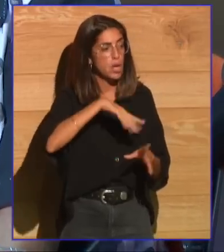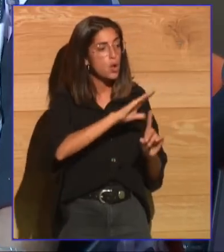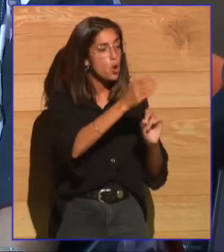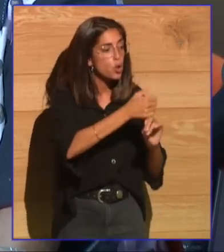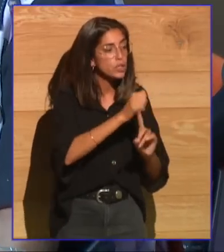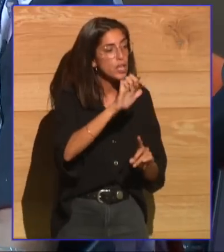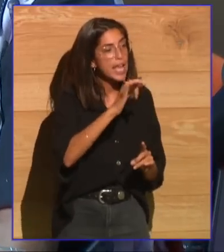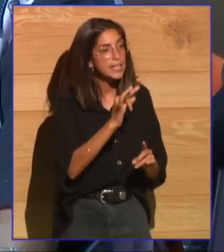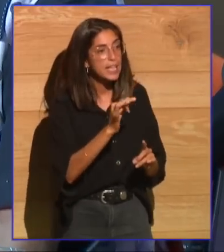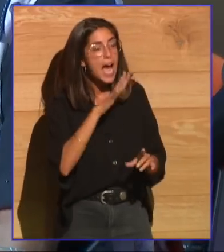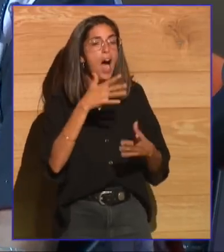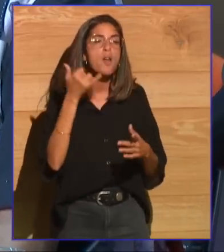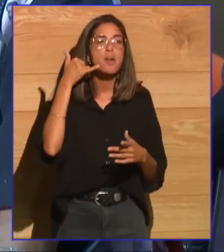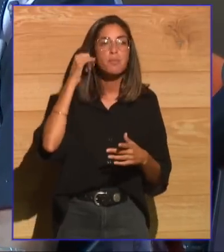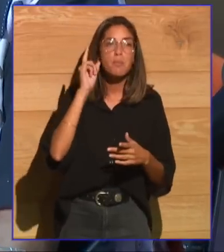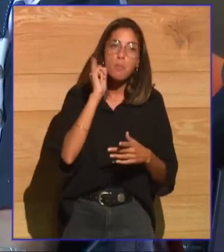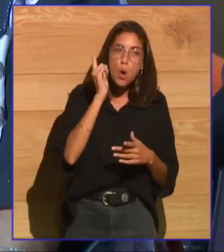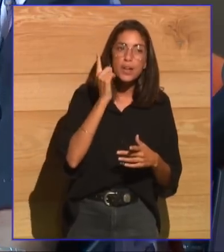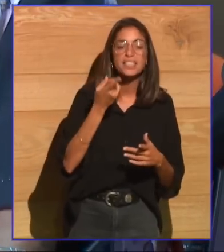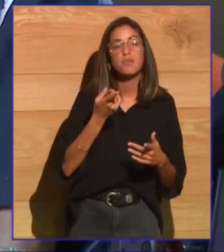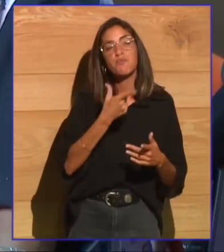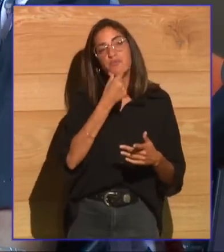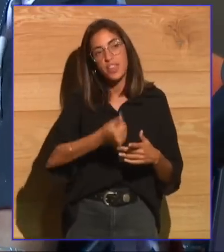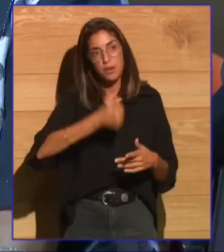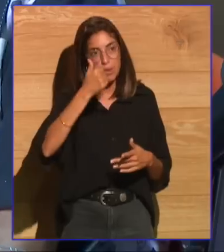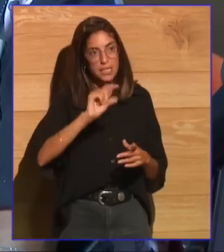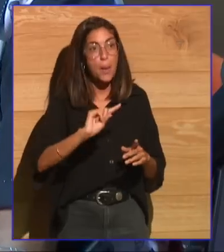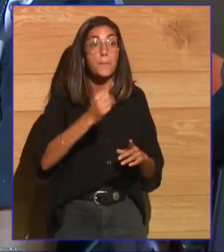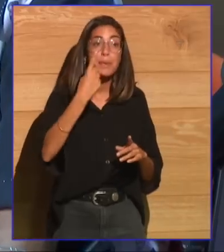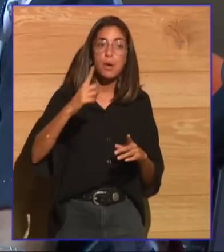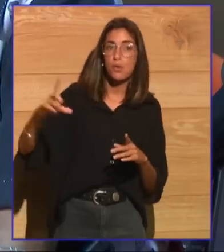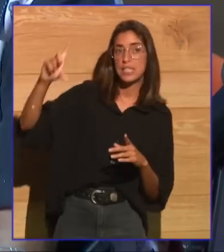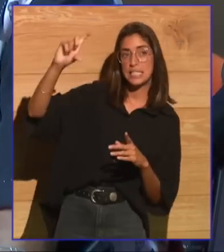que hay móviles es más fácil si no lo primero